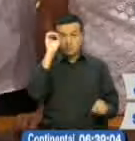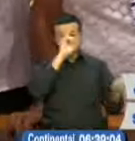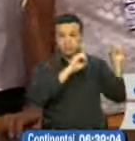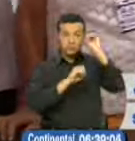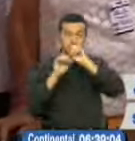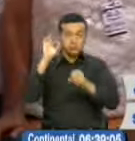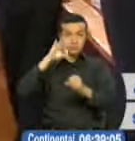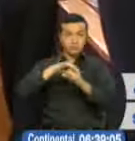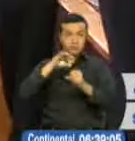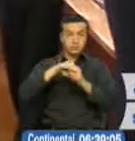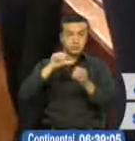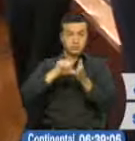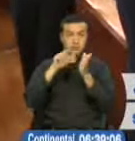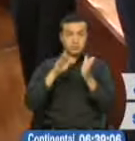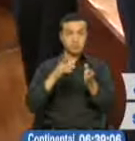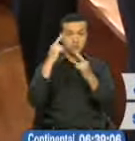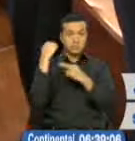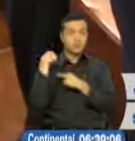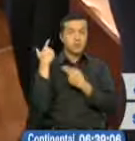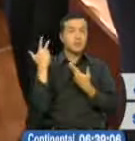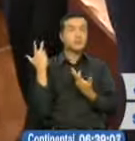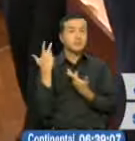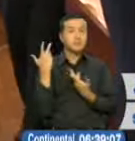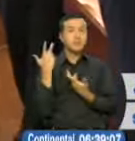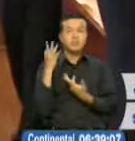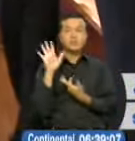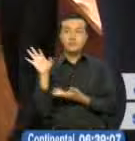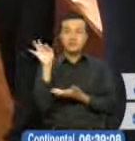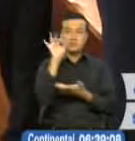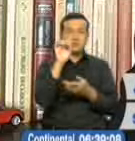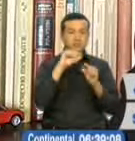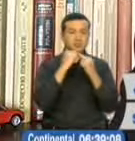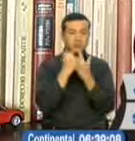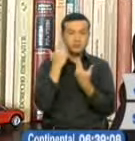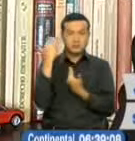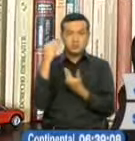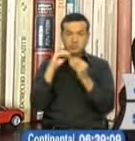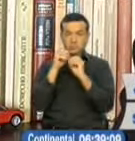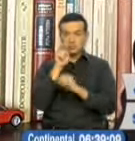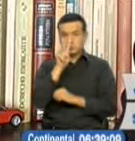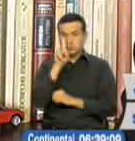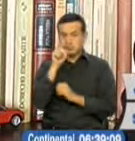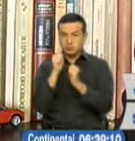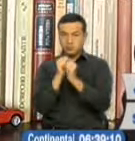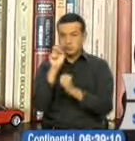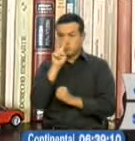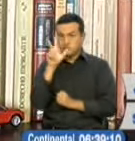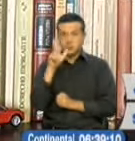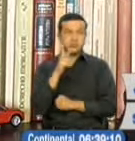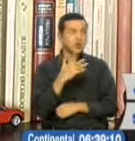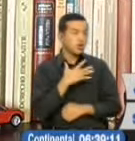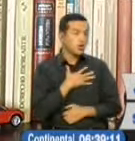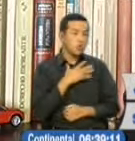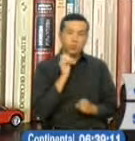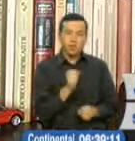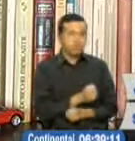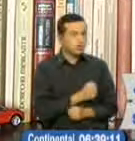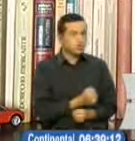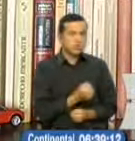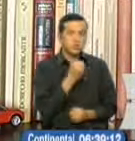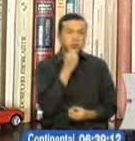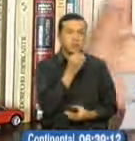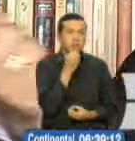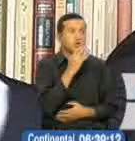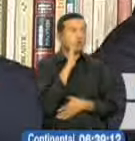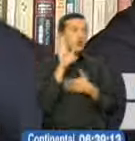Electoral Ciudadano, cargo que ha realizado a la par de sus funciones como delegado de Creo Suma. Yo no puedo hacer declaraciones que comprometan